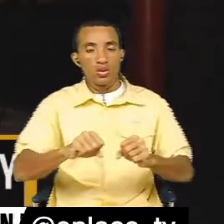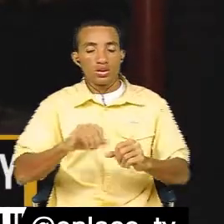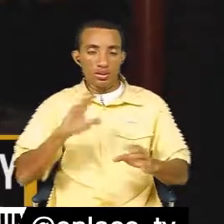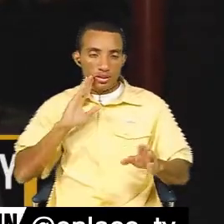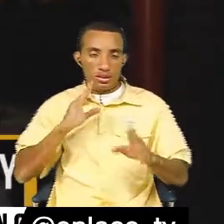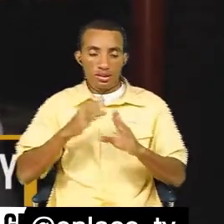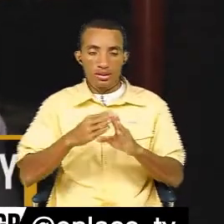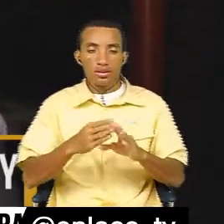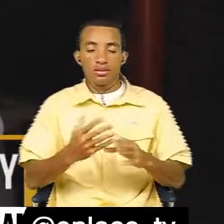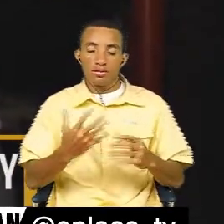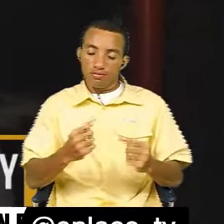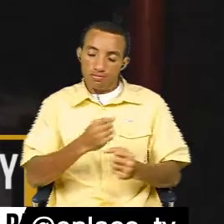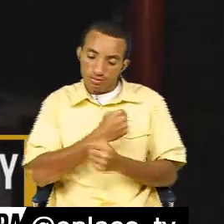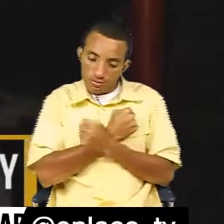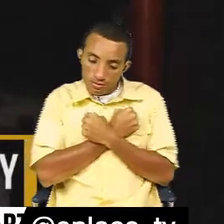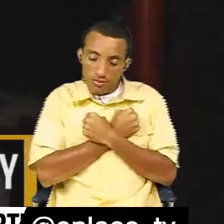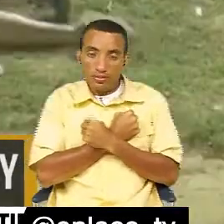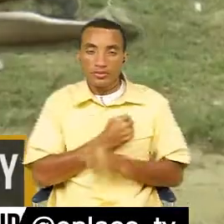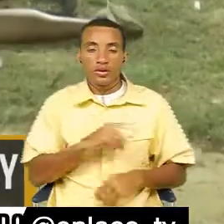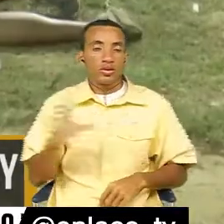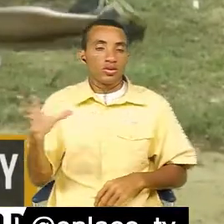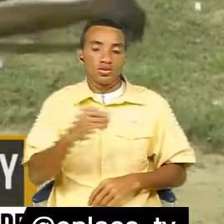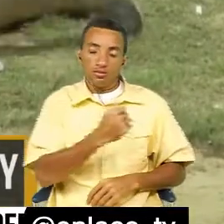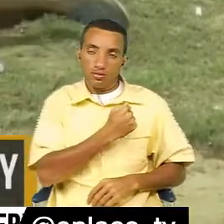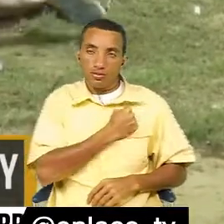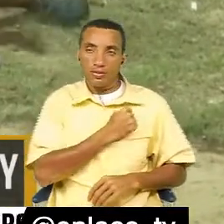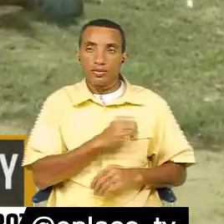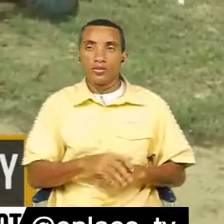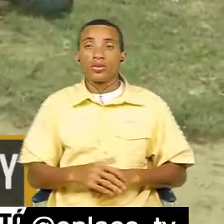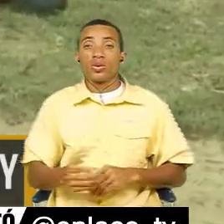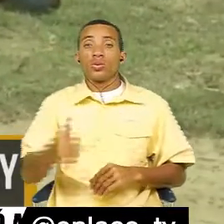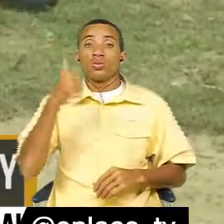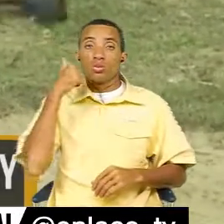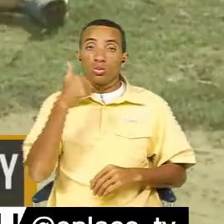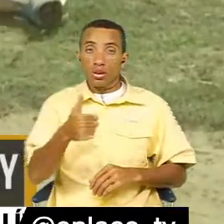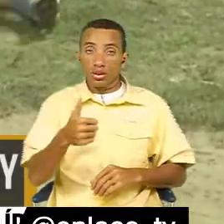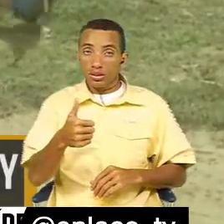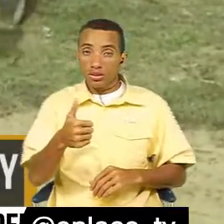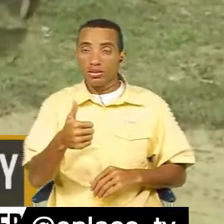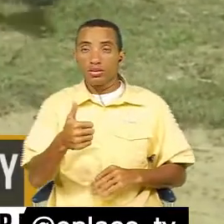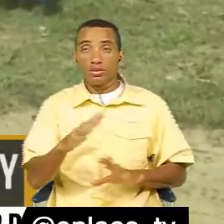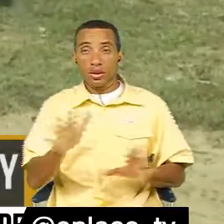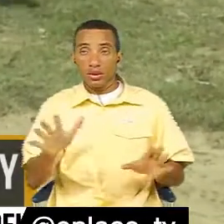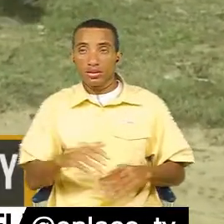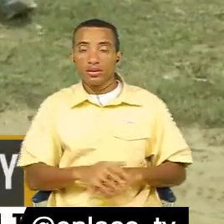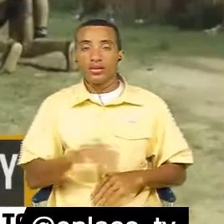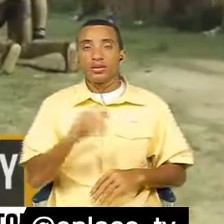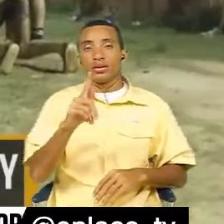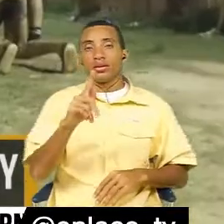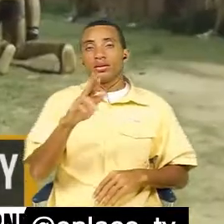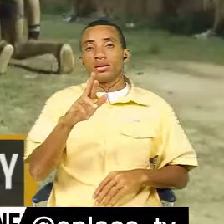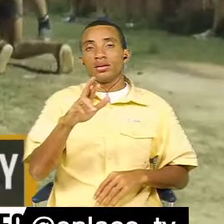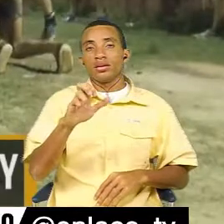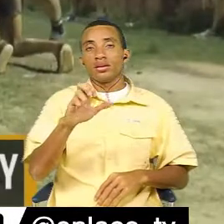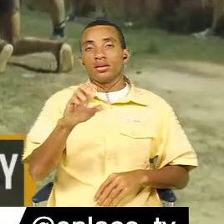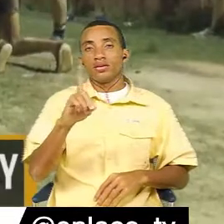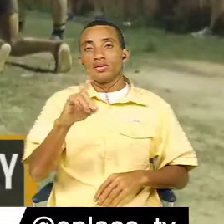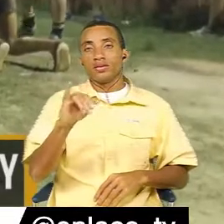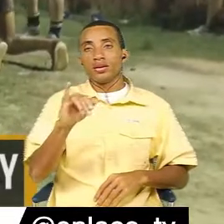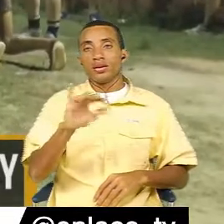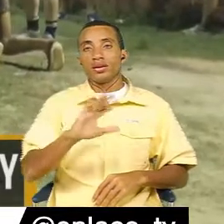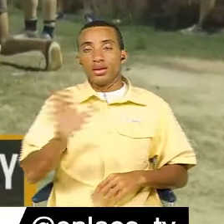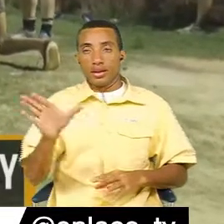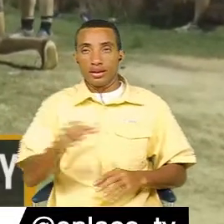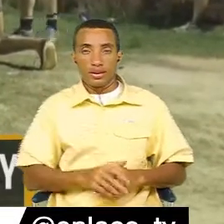lo que uno ama, y esta es una pasión que tenemos todos. Pero las buenas noticias no paran aquí. Freddy Gallardo, quien además es entrenador de Templarios Rugby